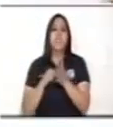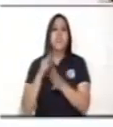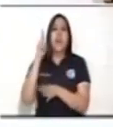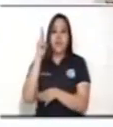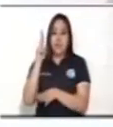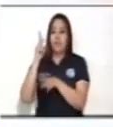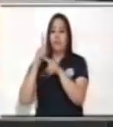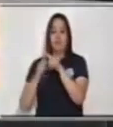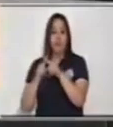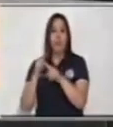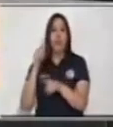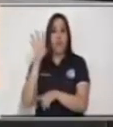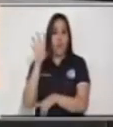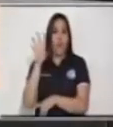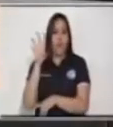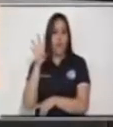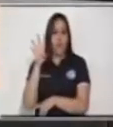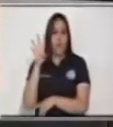4 veces.